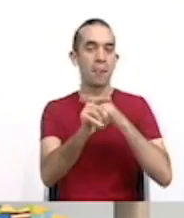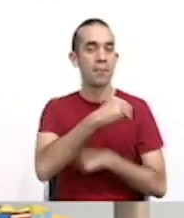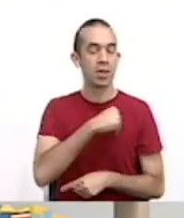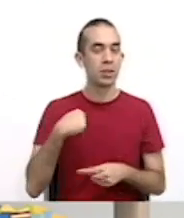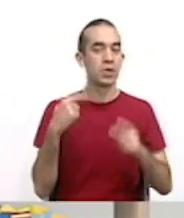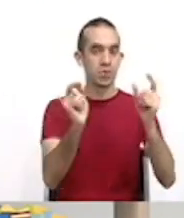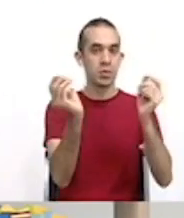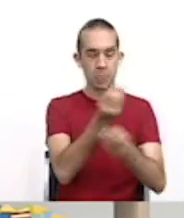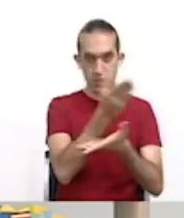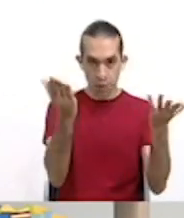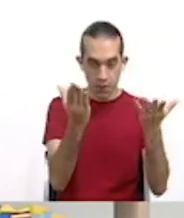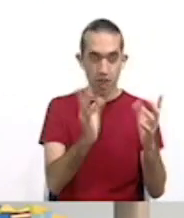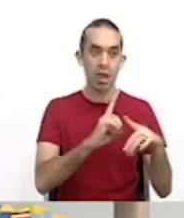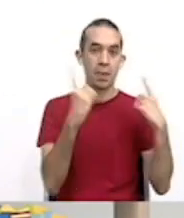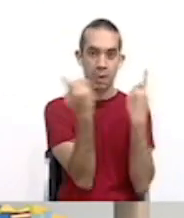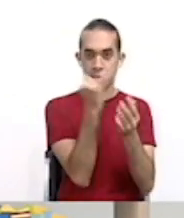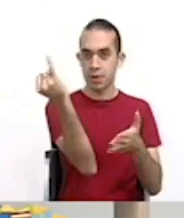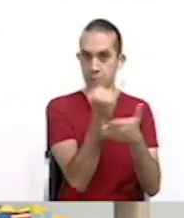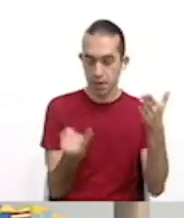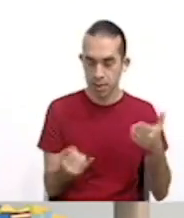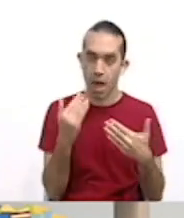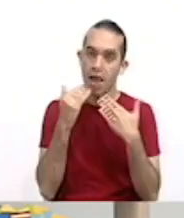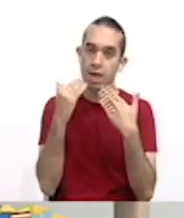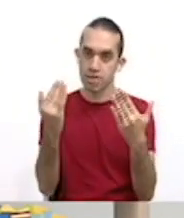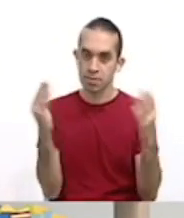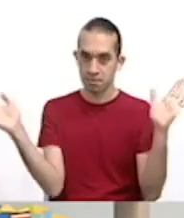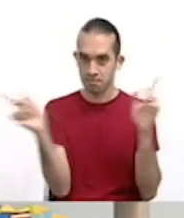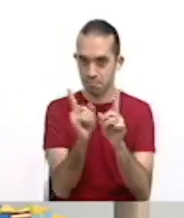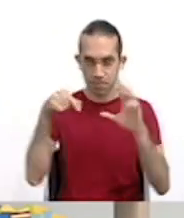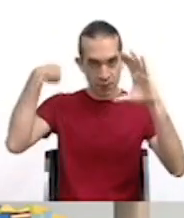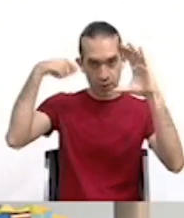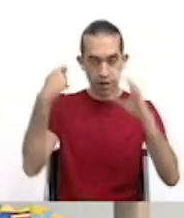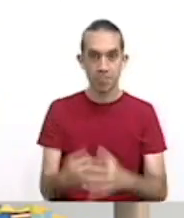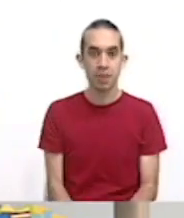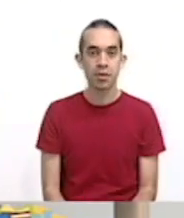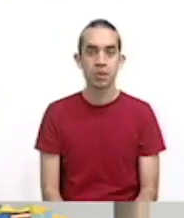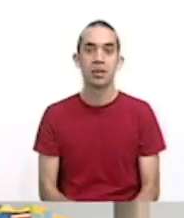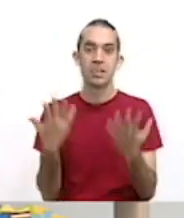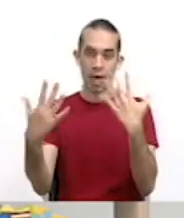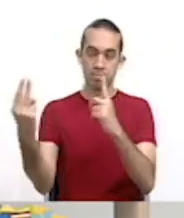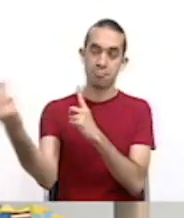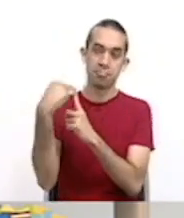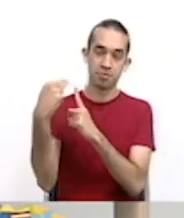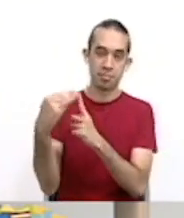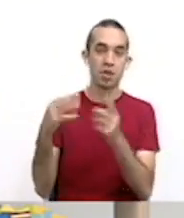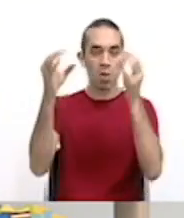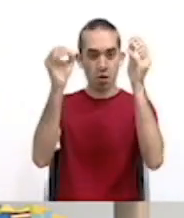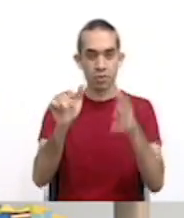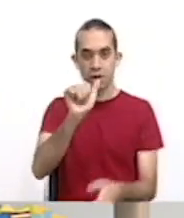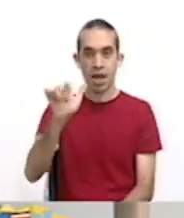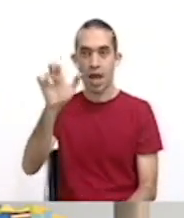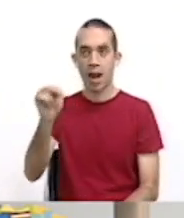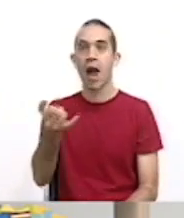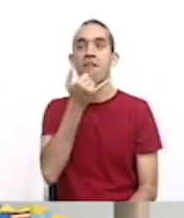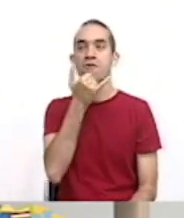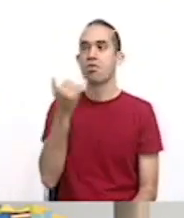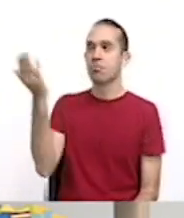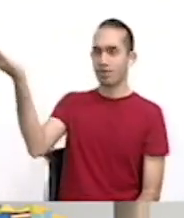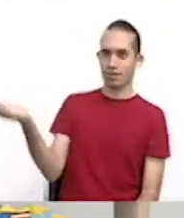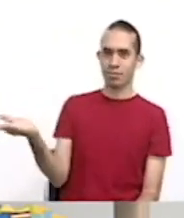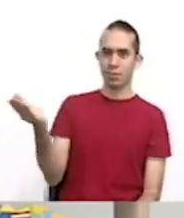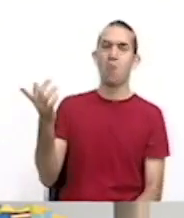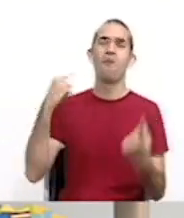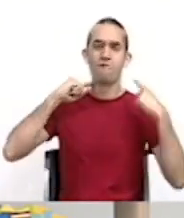esta cápsula y al Departamento de Artes Plásticas. Bien, hemos recibido muchos mensajes que el profesor Alan está equivocado, que cómo este va a